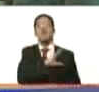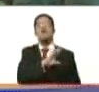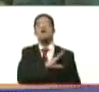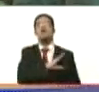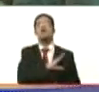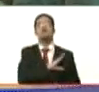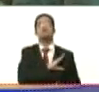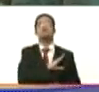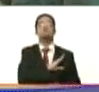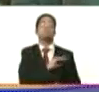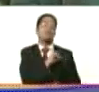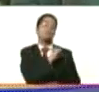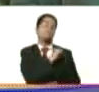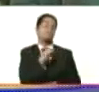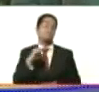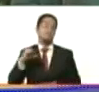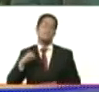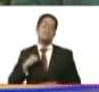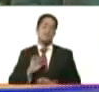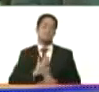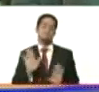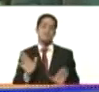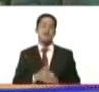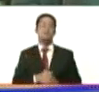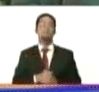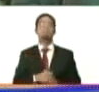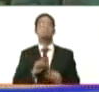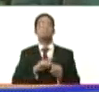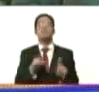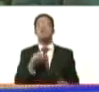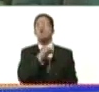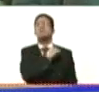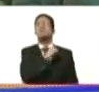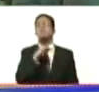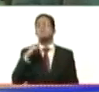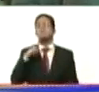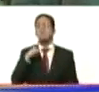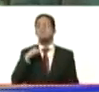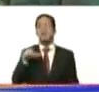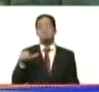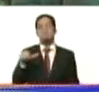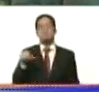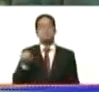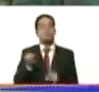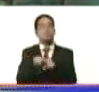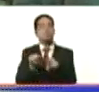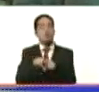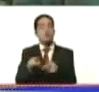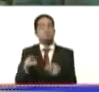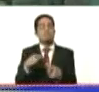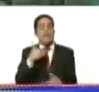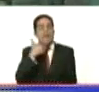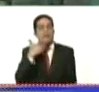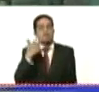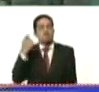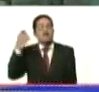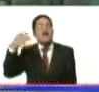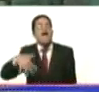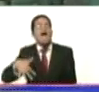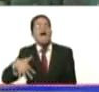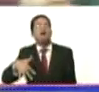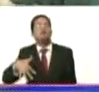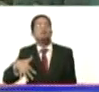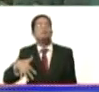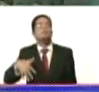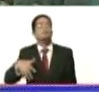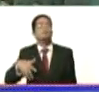es la independencia. Pero la independencia es el bien más preciado con el que se podrán abrir